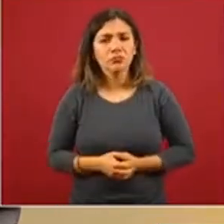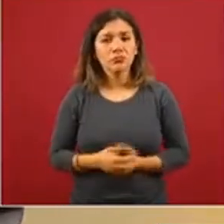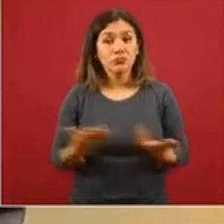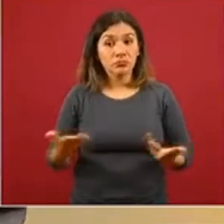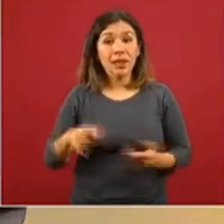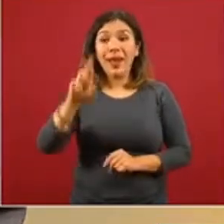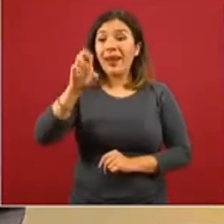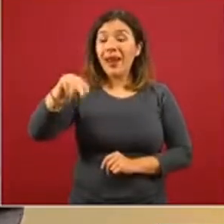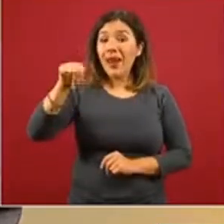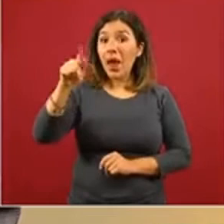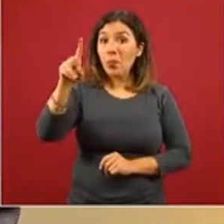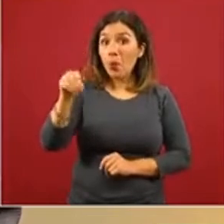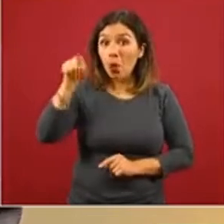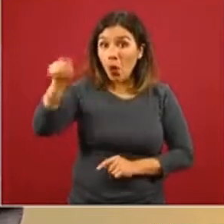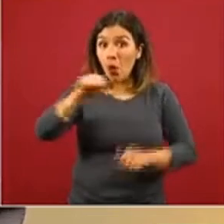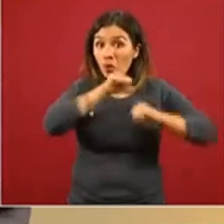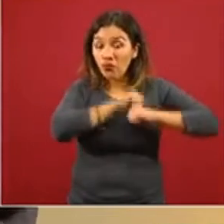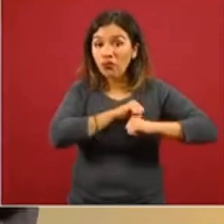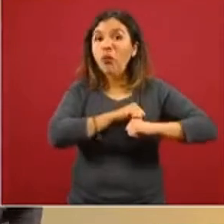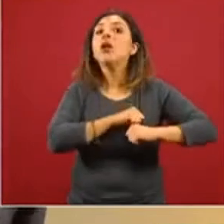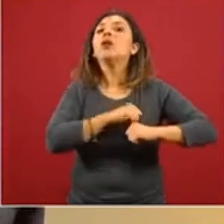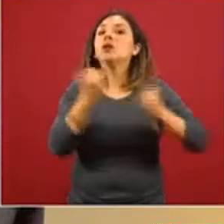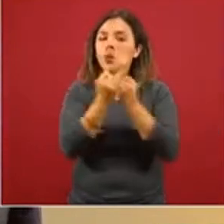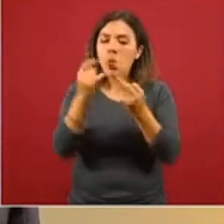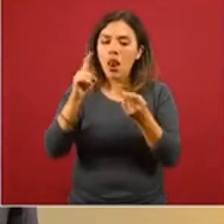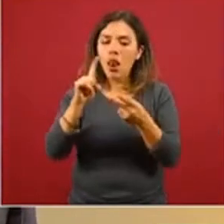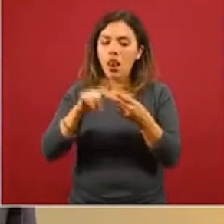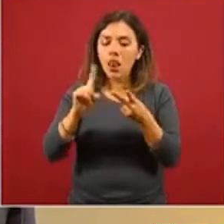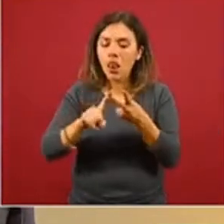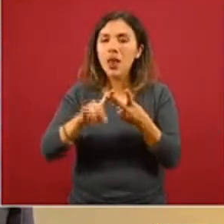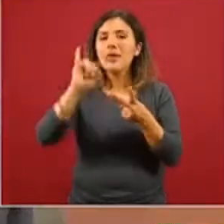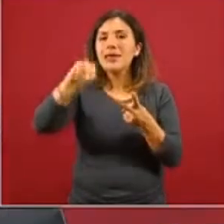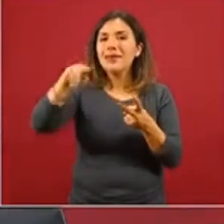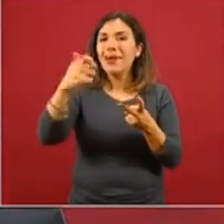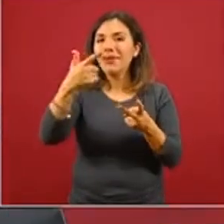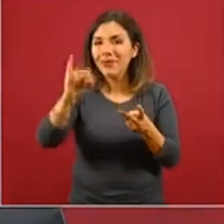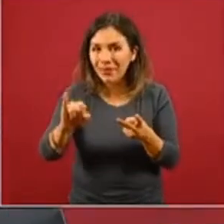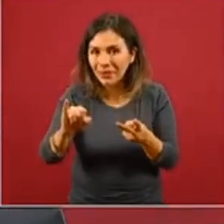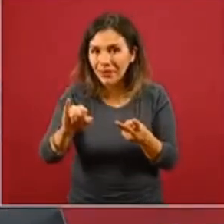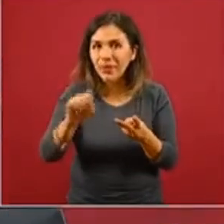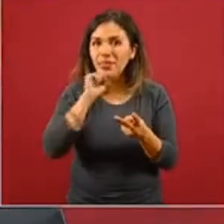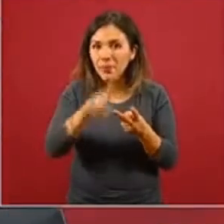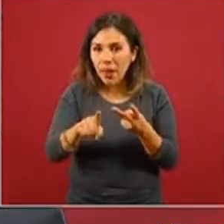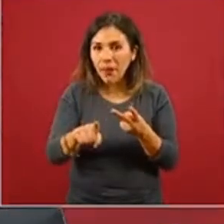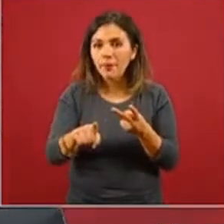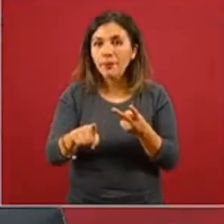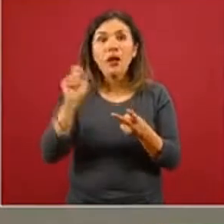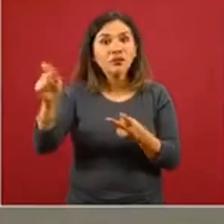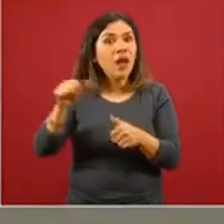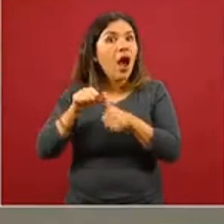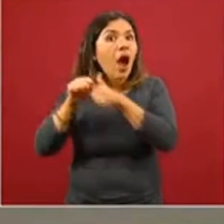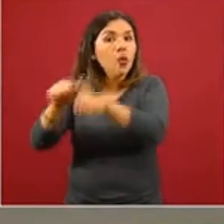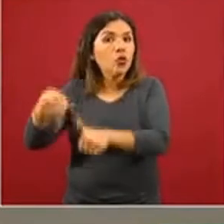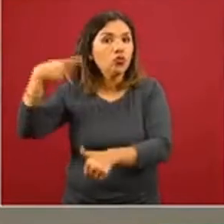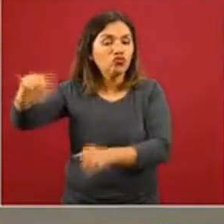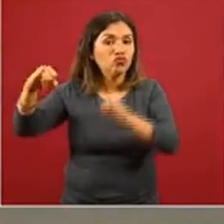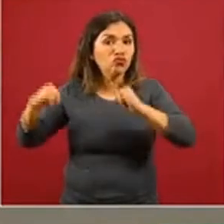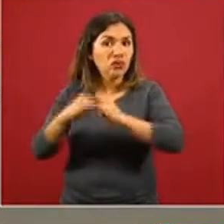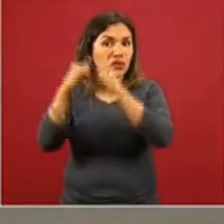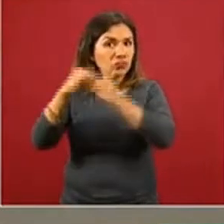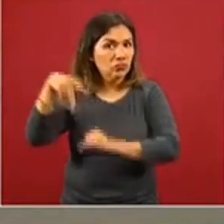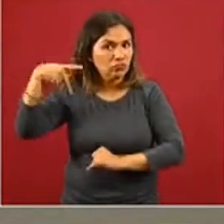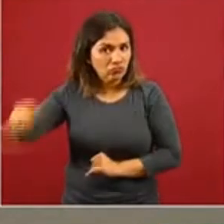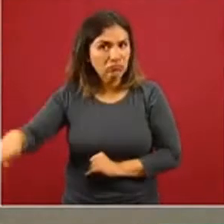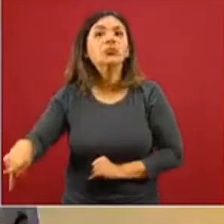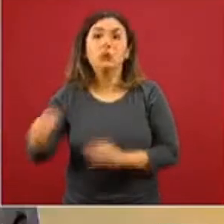Y el RENAPO participa INEGI, el Instituto Nacional de Estadística y Geografía, institución autónoma. Es importante que